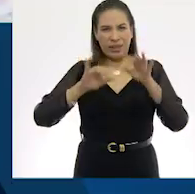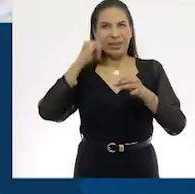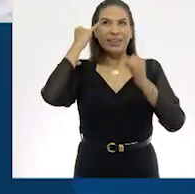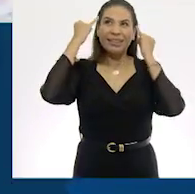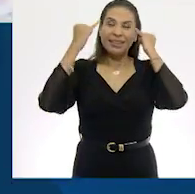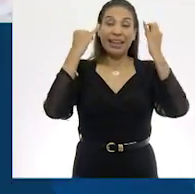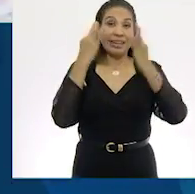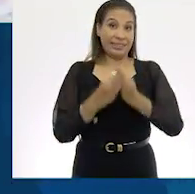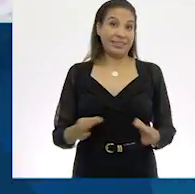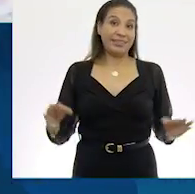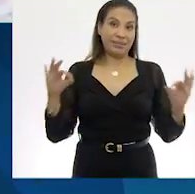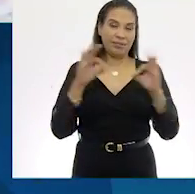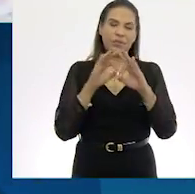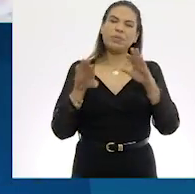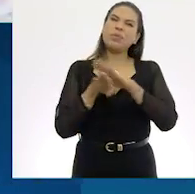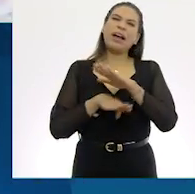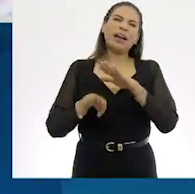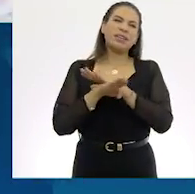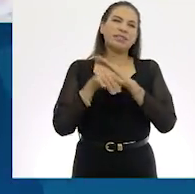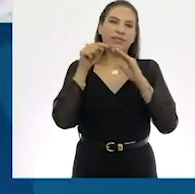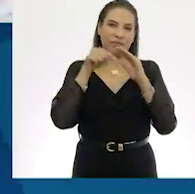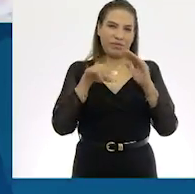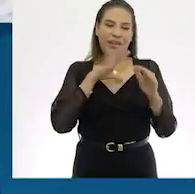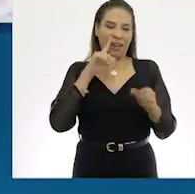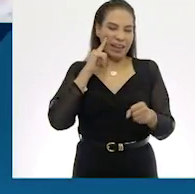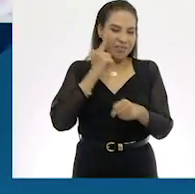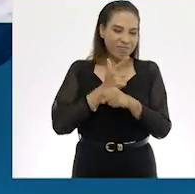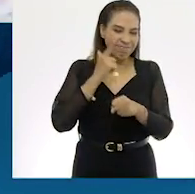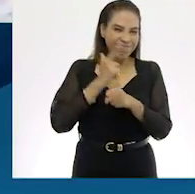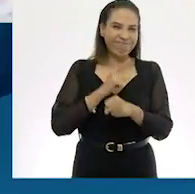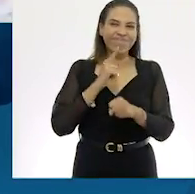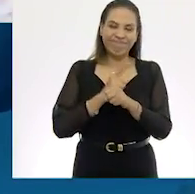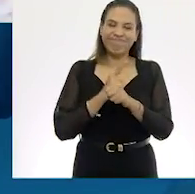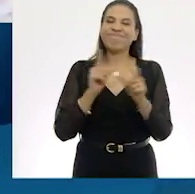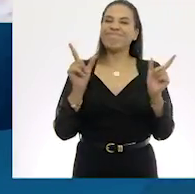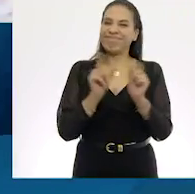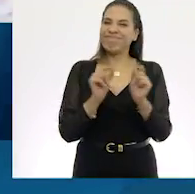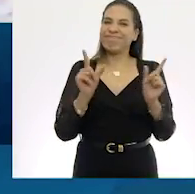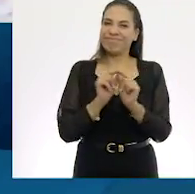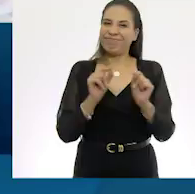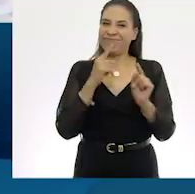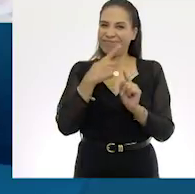ideas importantes o básicas que hemos detectado para nuestro resumen.